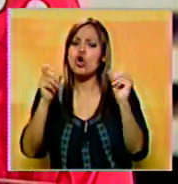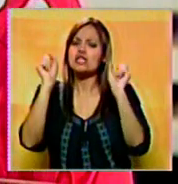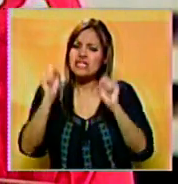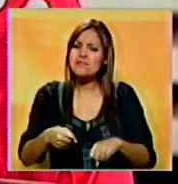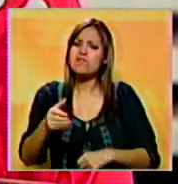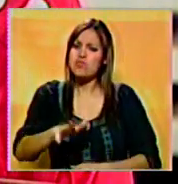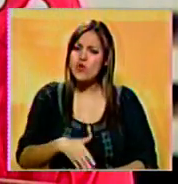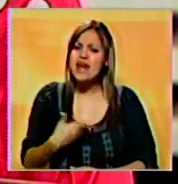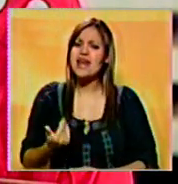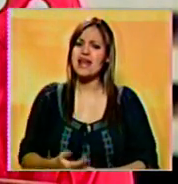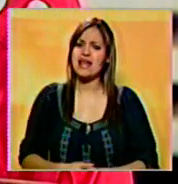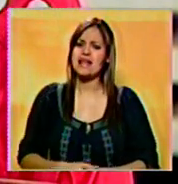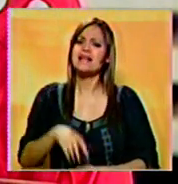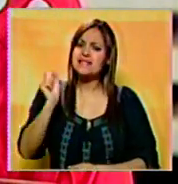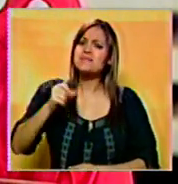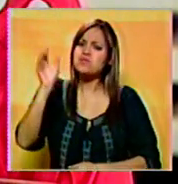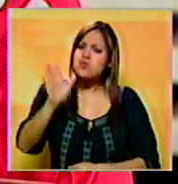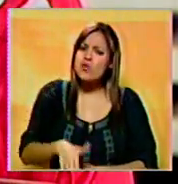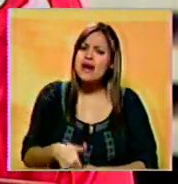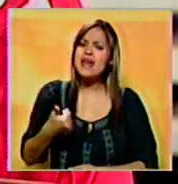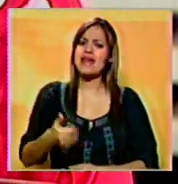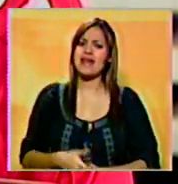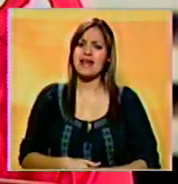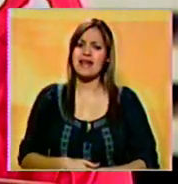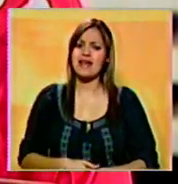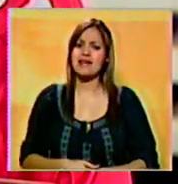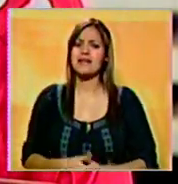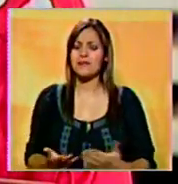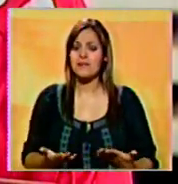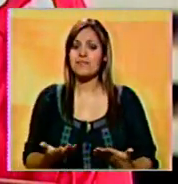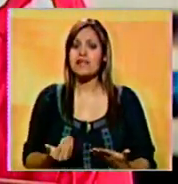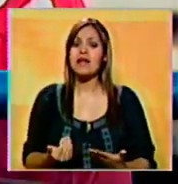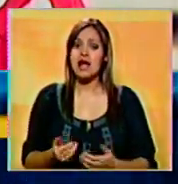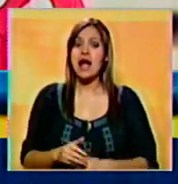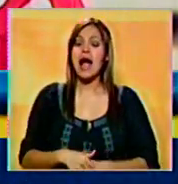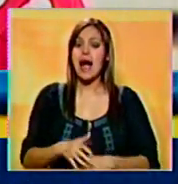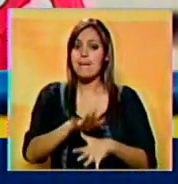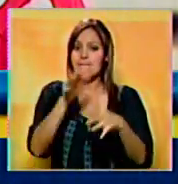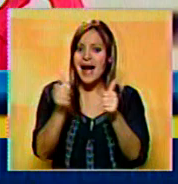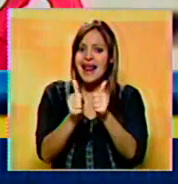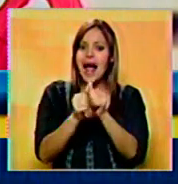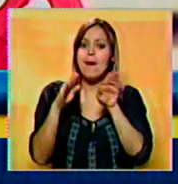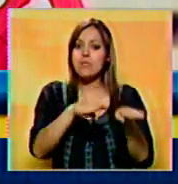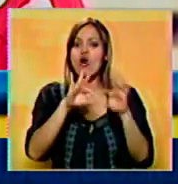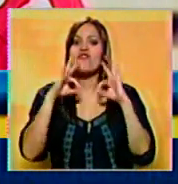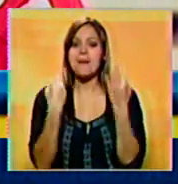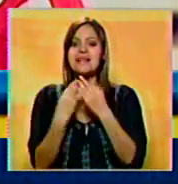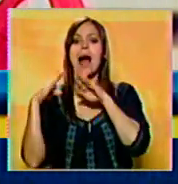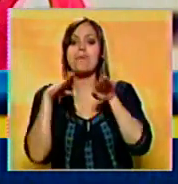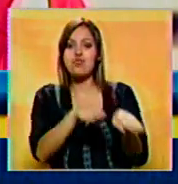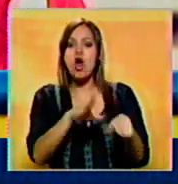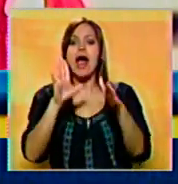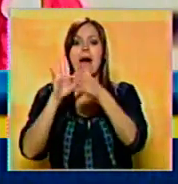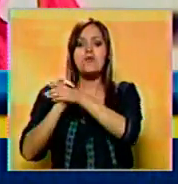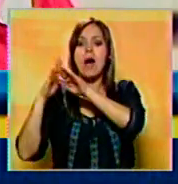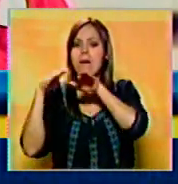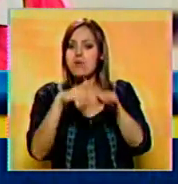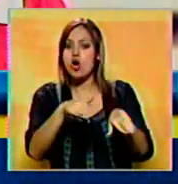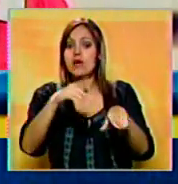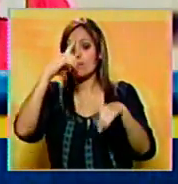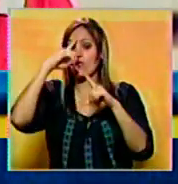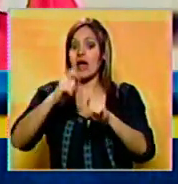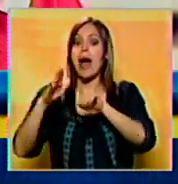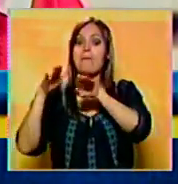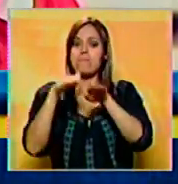posible. Todo eso es posible con ese apoyo de pareja, apoyo de familia, apoyos de amigos, apoyo de